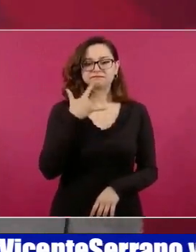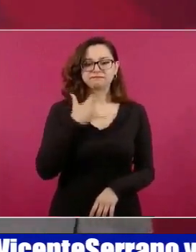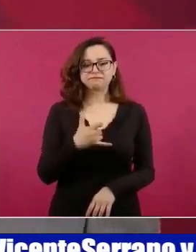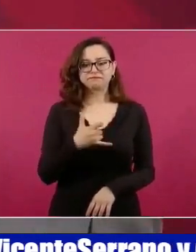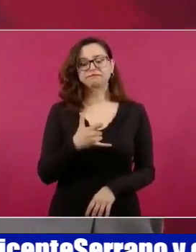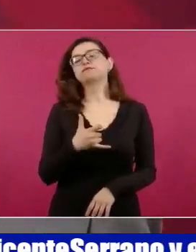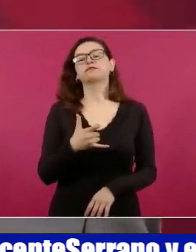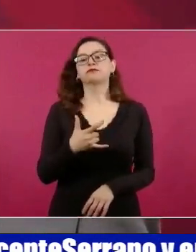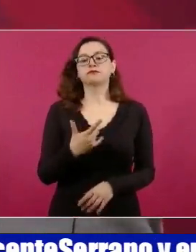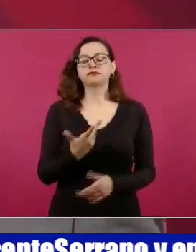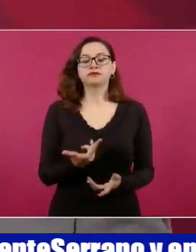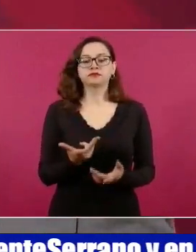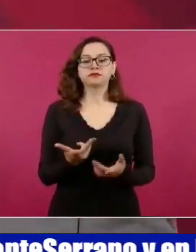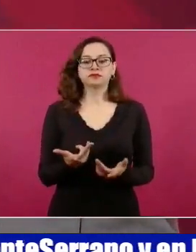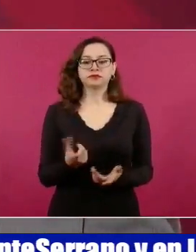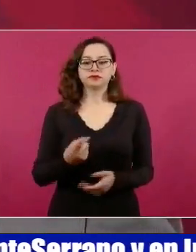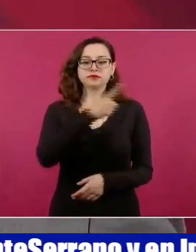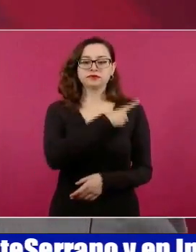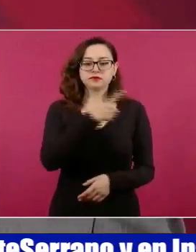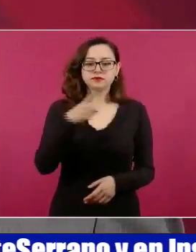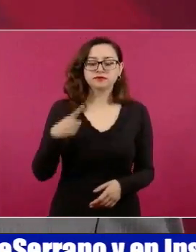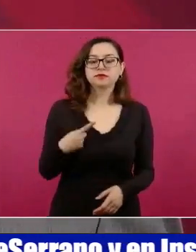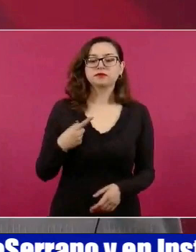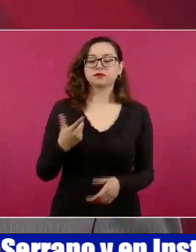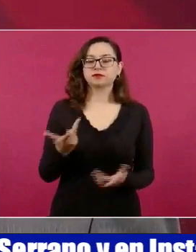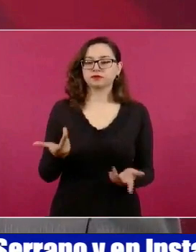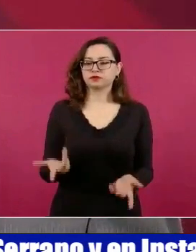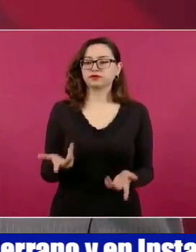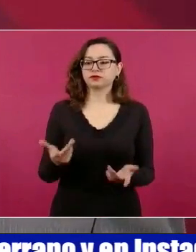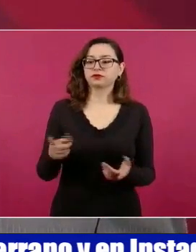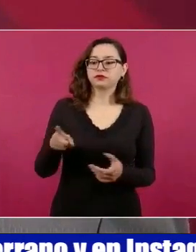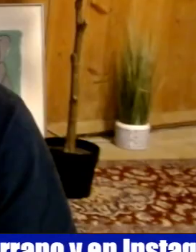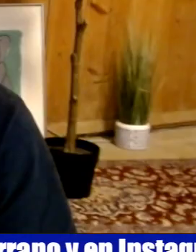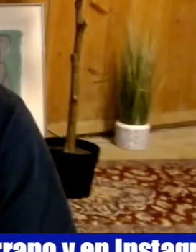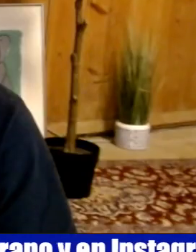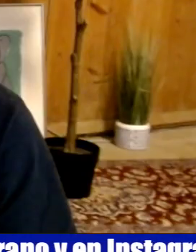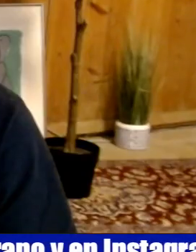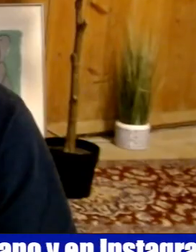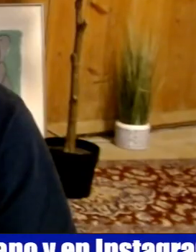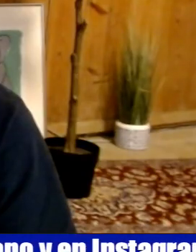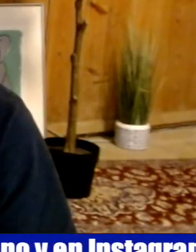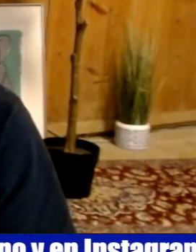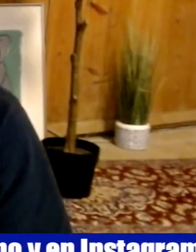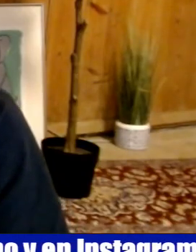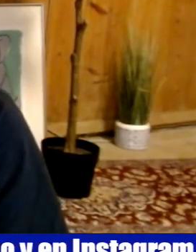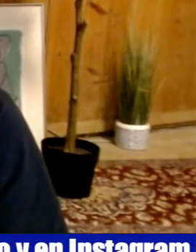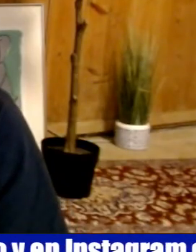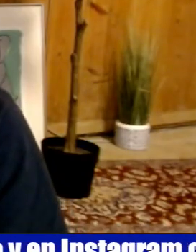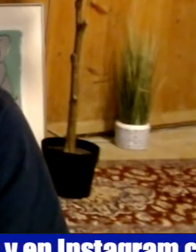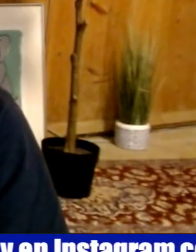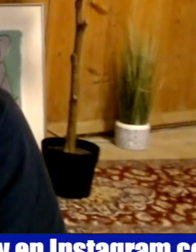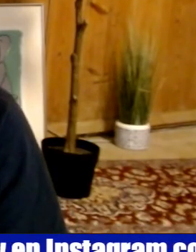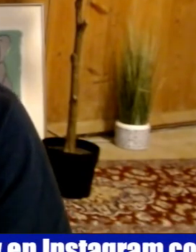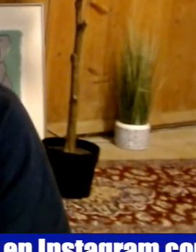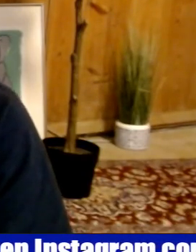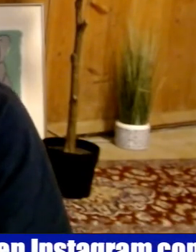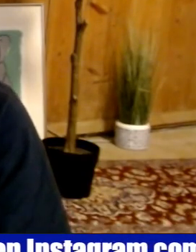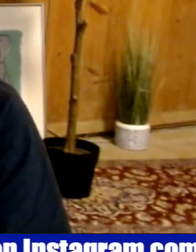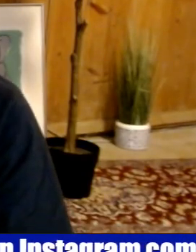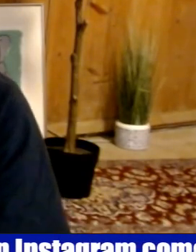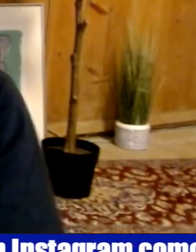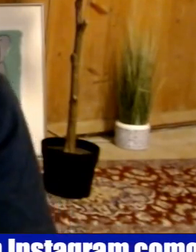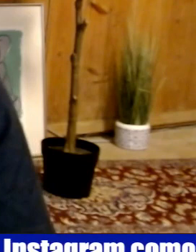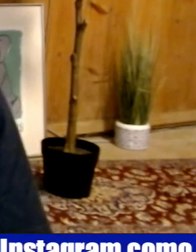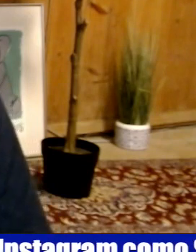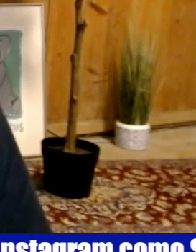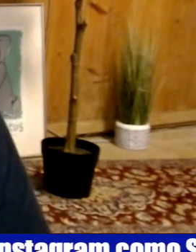importa el pueblo, para los que no existe el pueblo, que están para defender a grupos de intereses creados. Aclaró